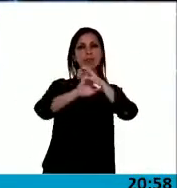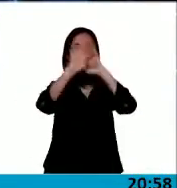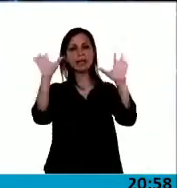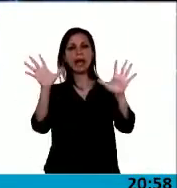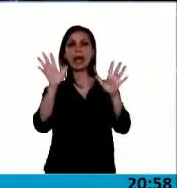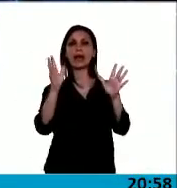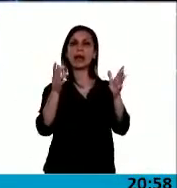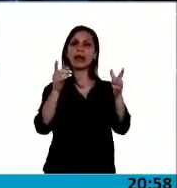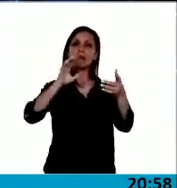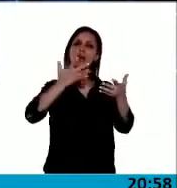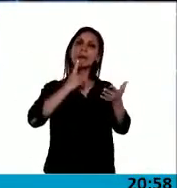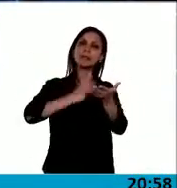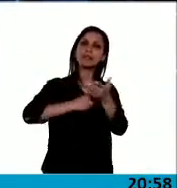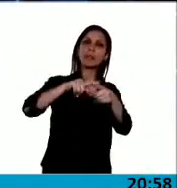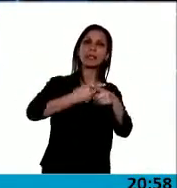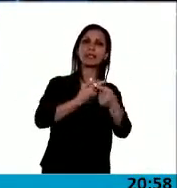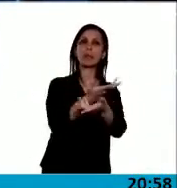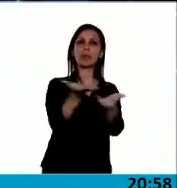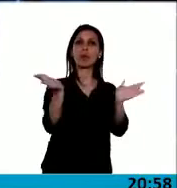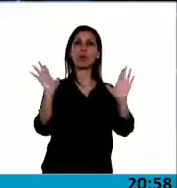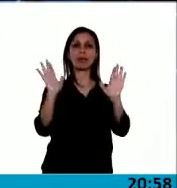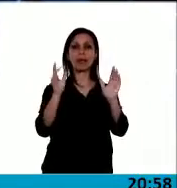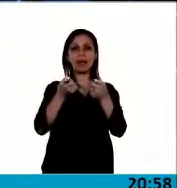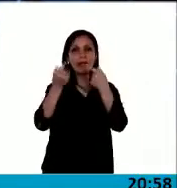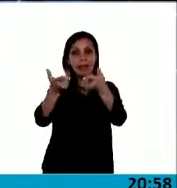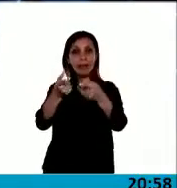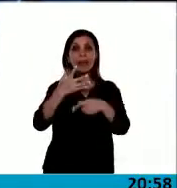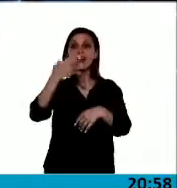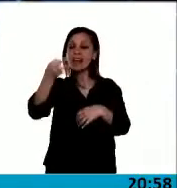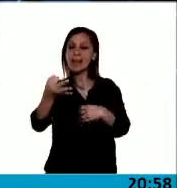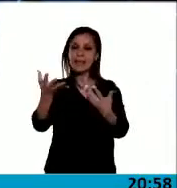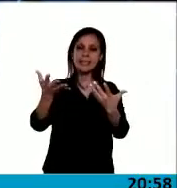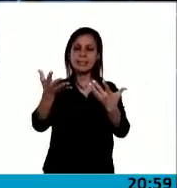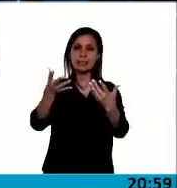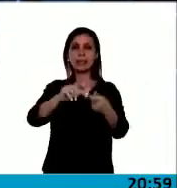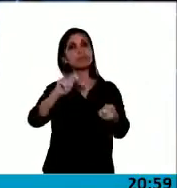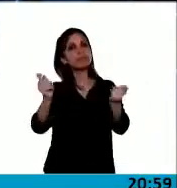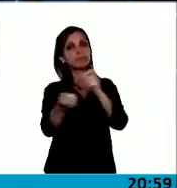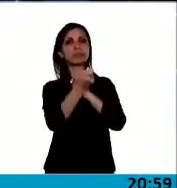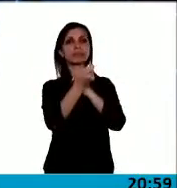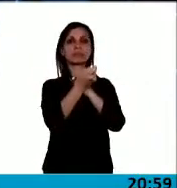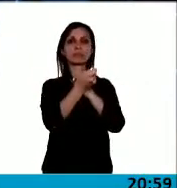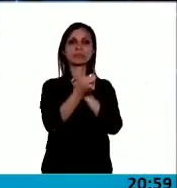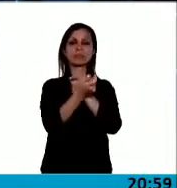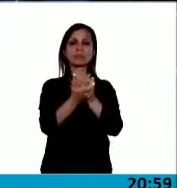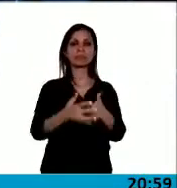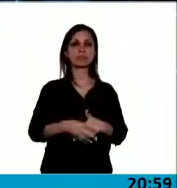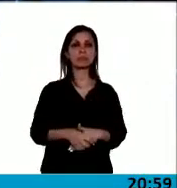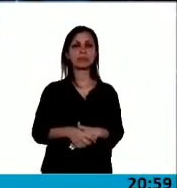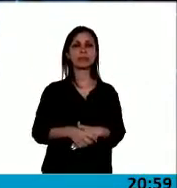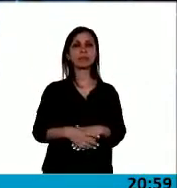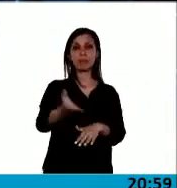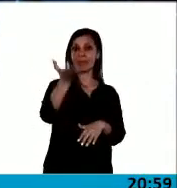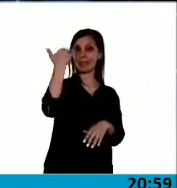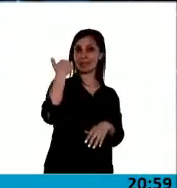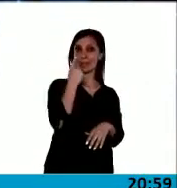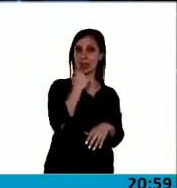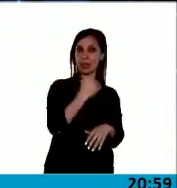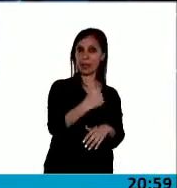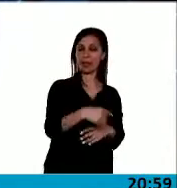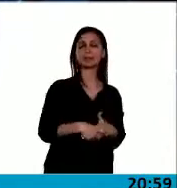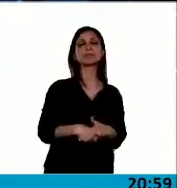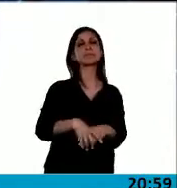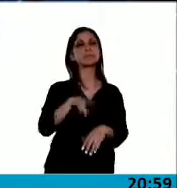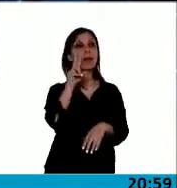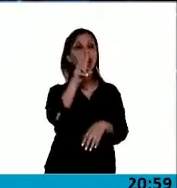que definitivamente transformen esa realidad que a nosotros nos duele. El otro día nos enteramos de